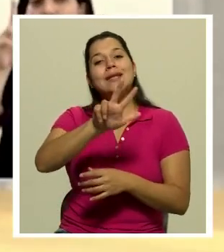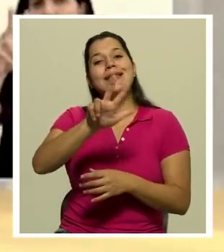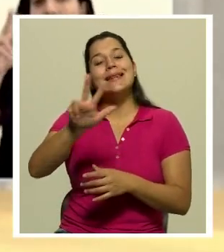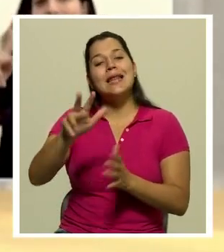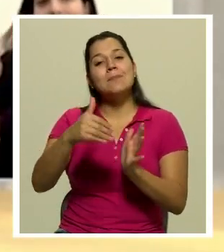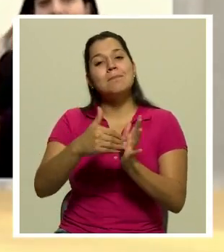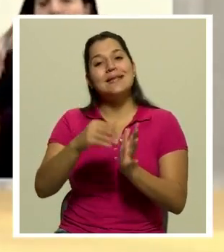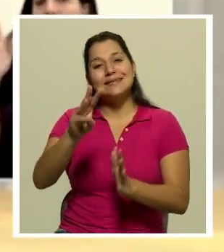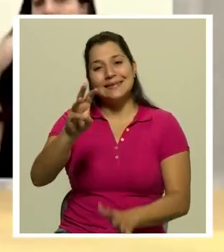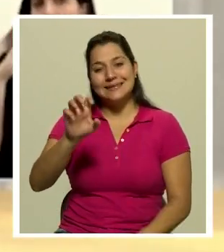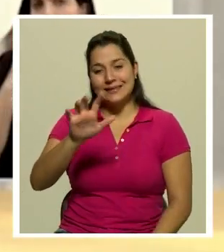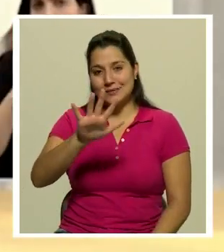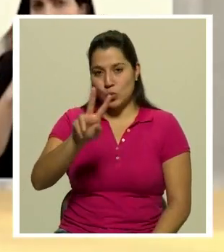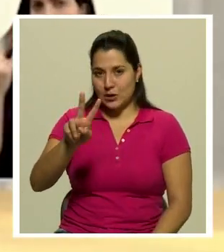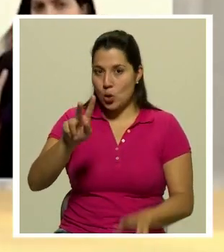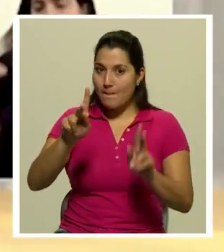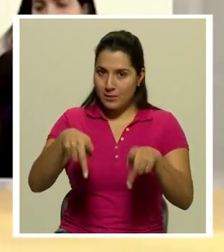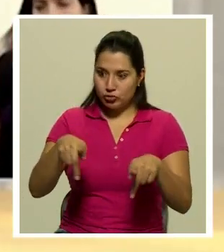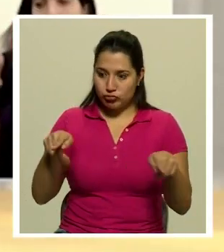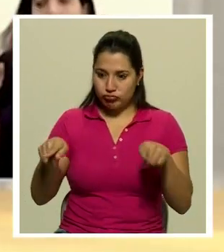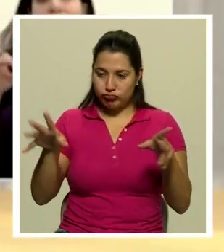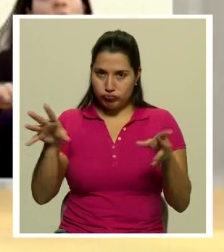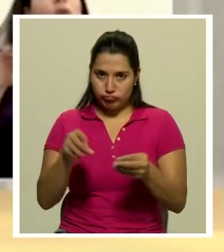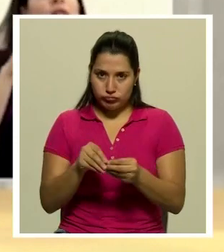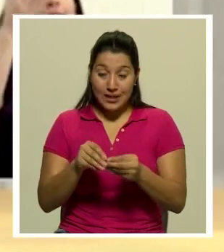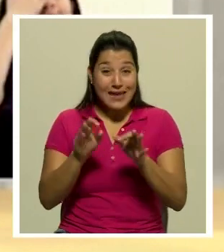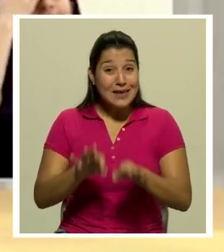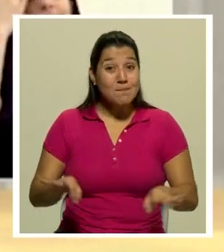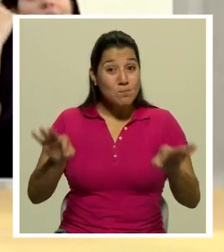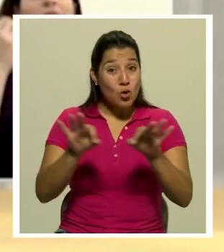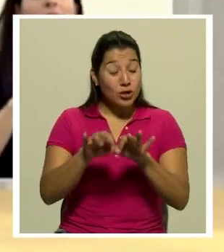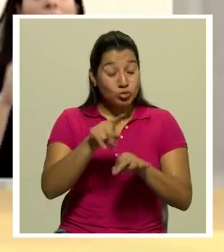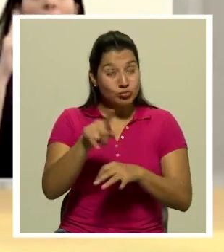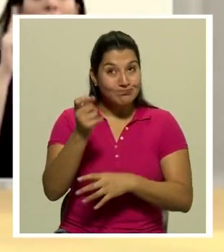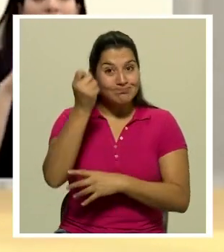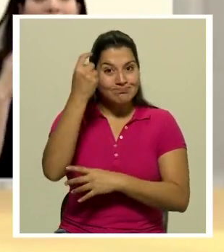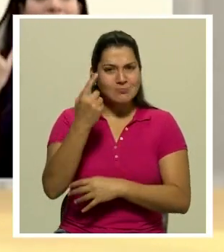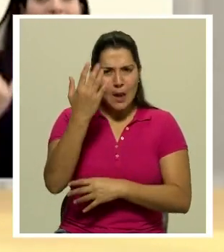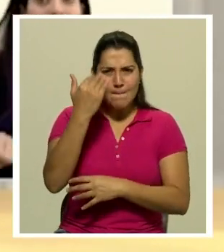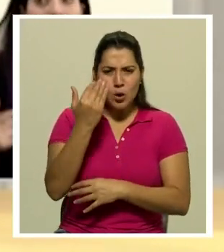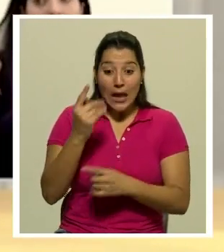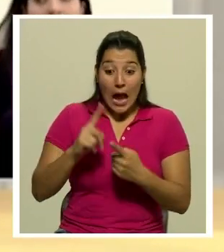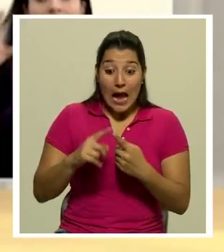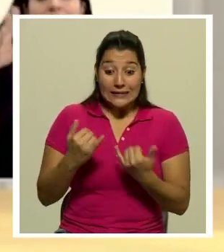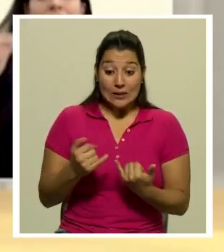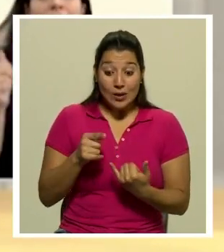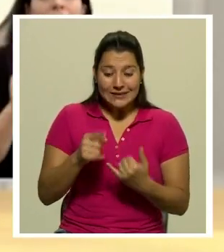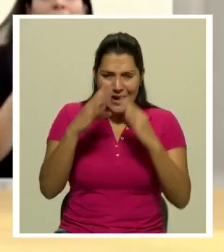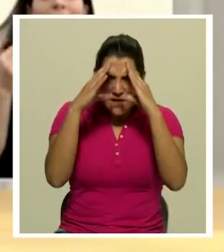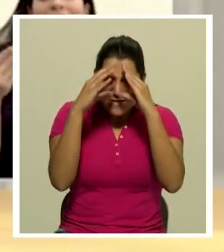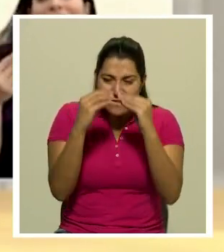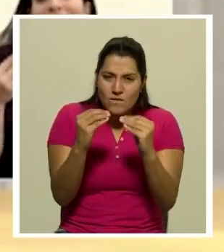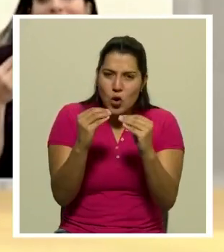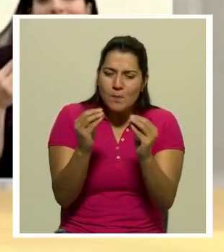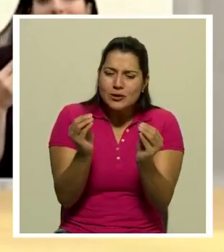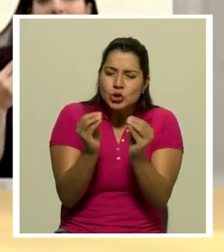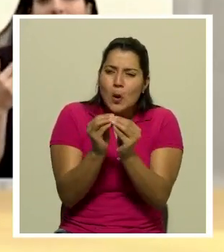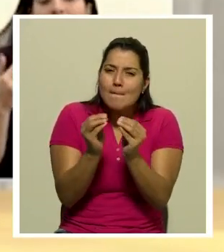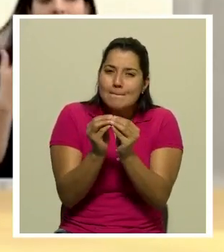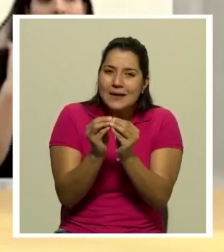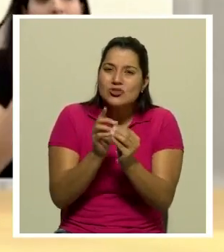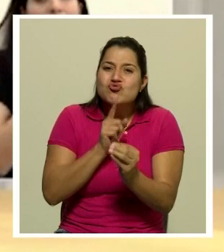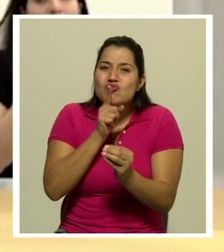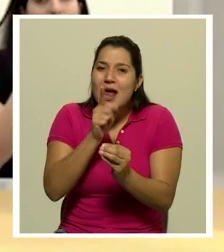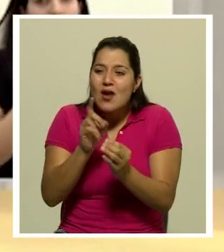433.652 personas. Esto es muy importante tenerlo claro porque hasta el momento es el dato más cercano que tenemos al nivel de afectación en el